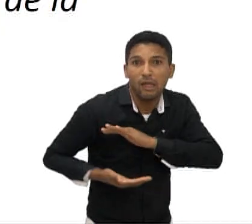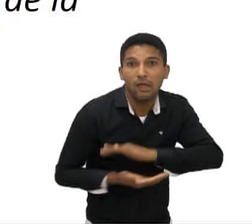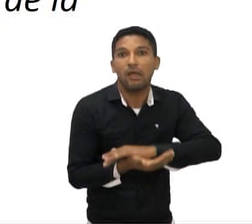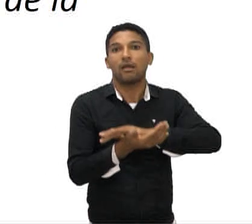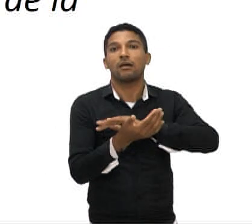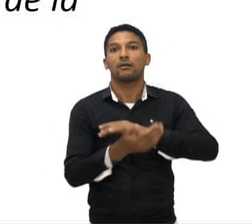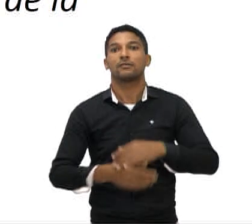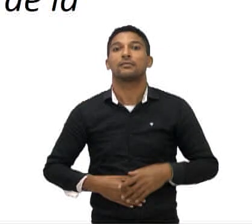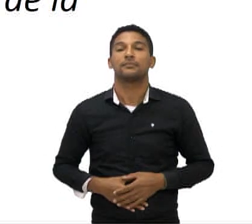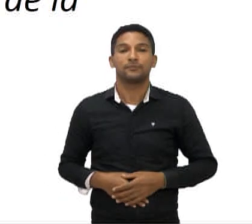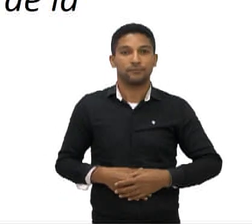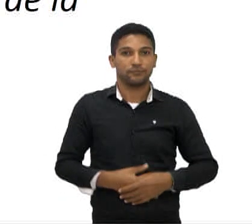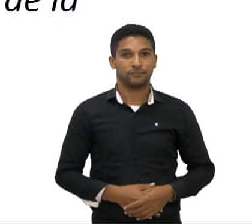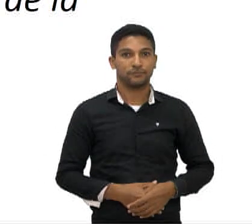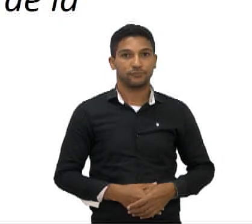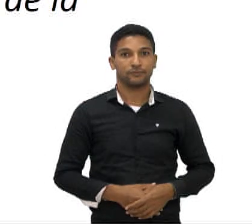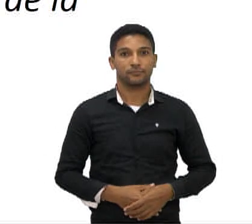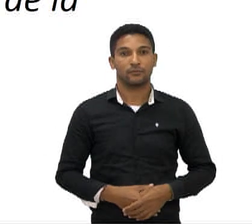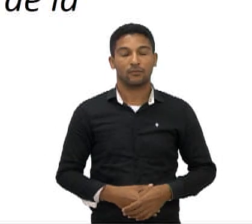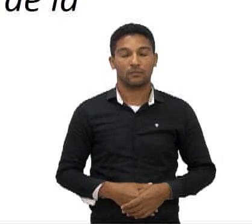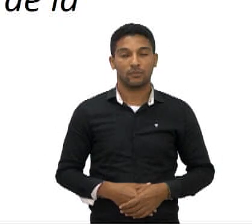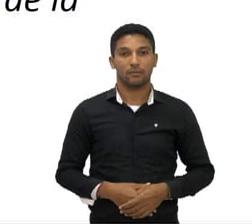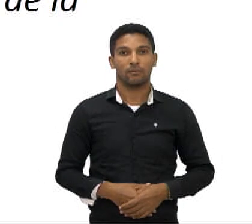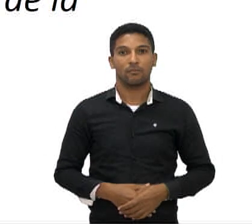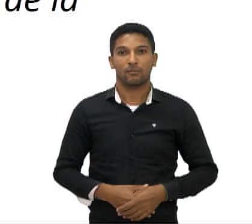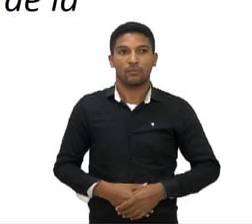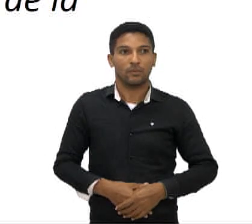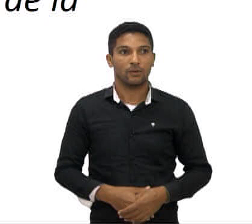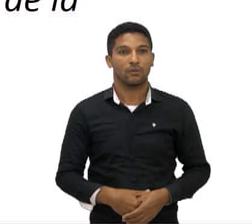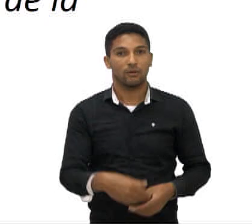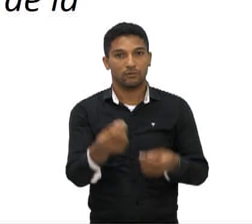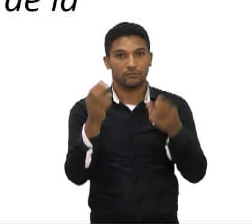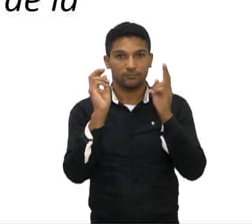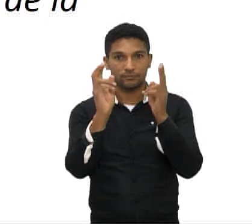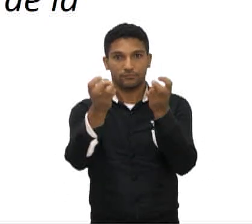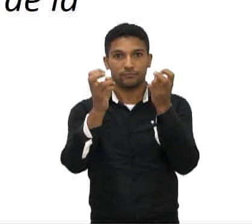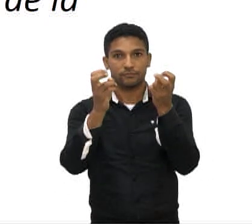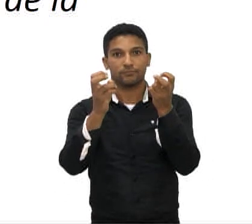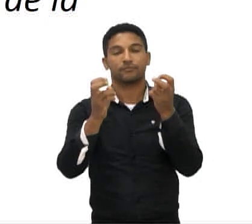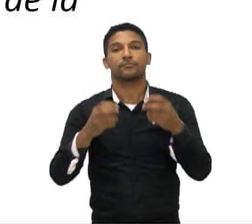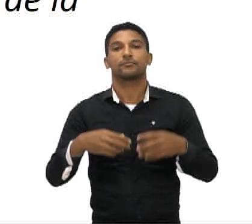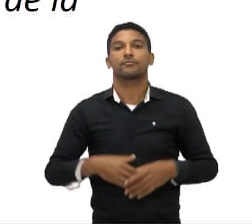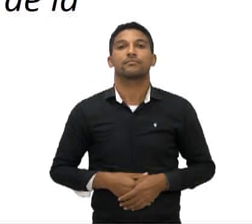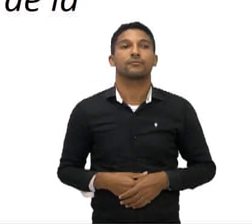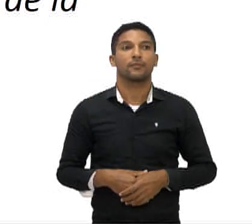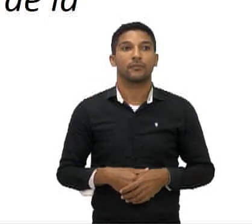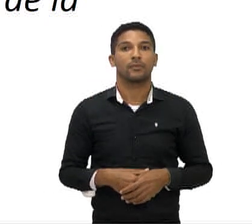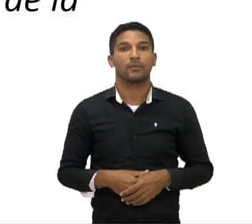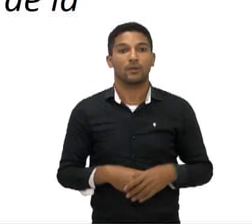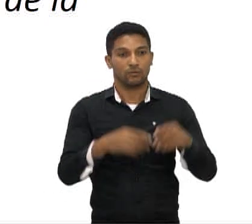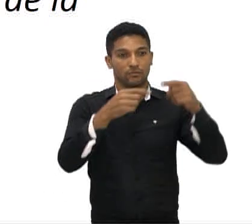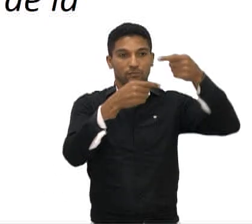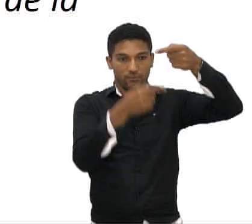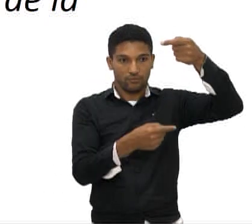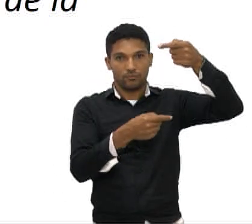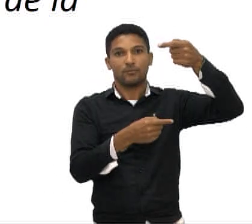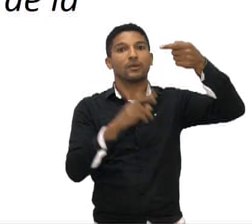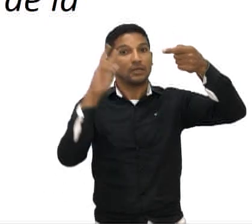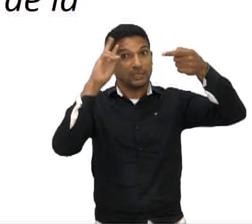Actividad 4. Con base en las 2 versiones, es correcto afirmar que no hay